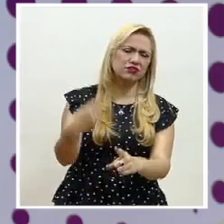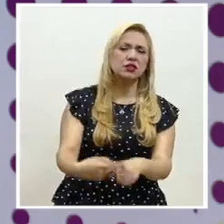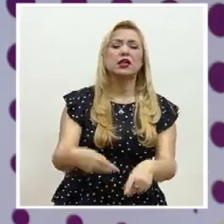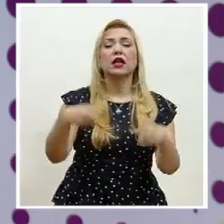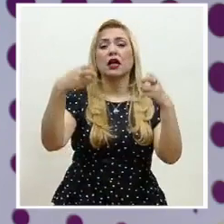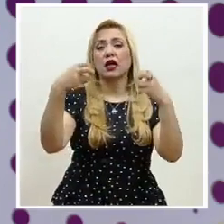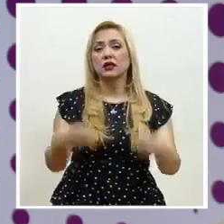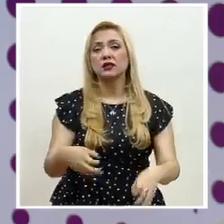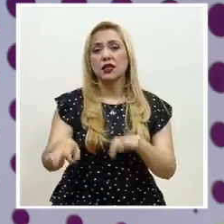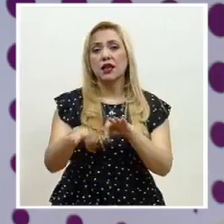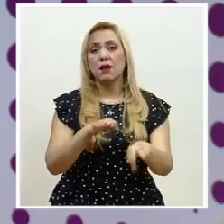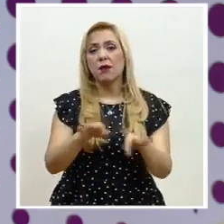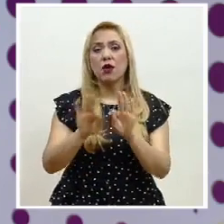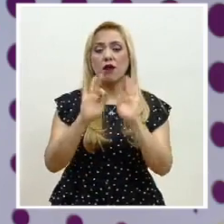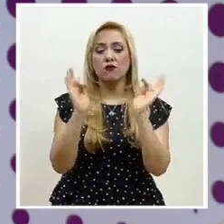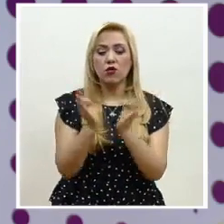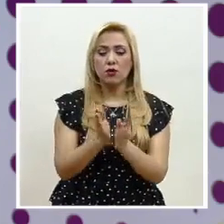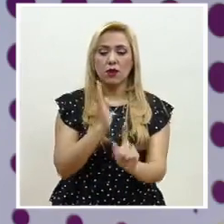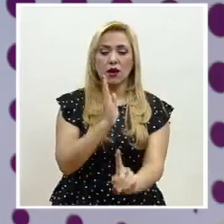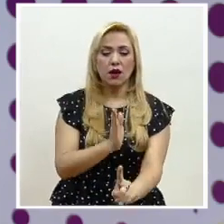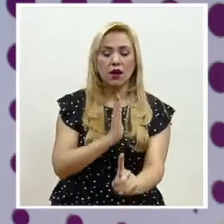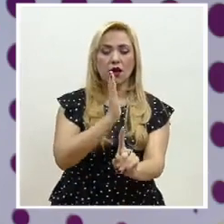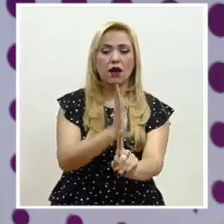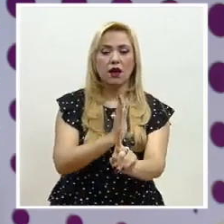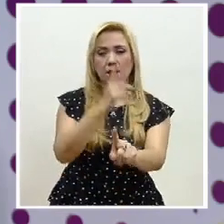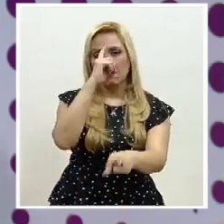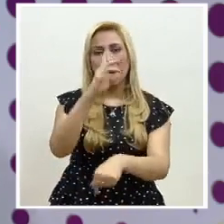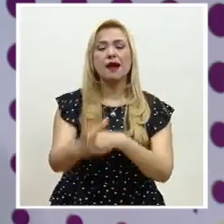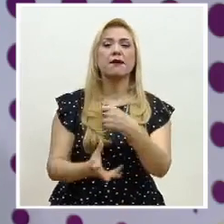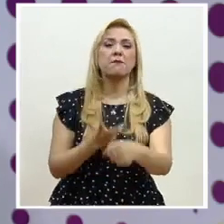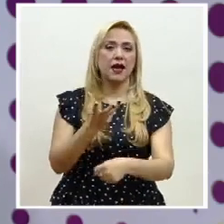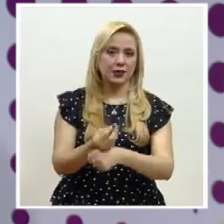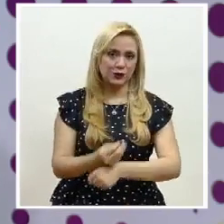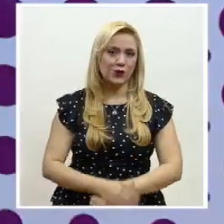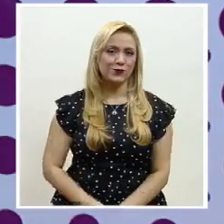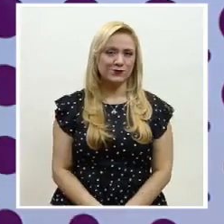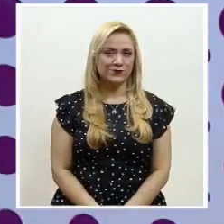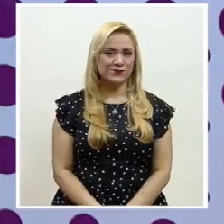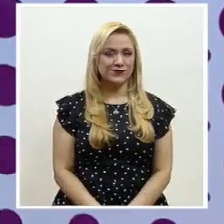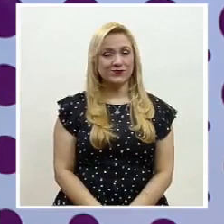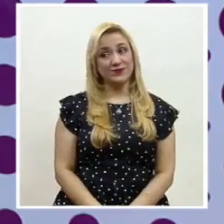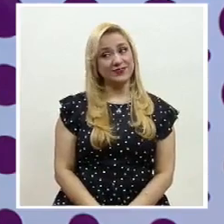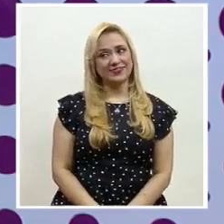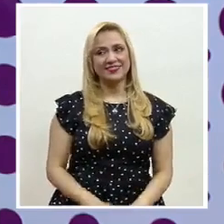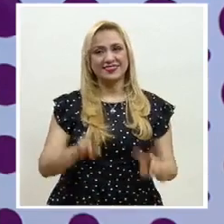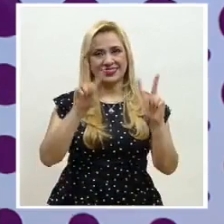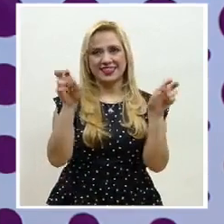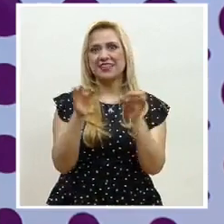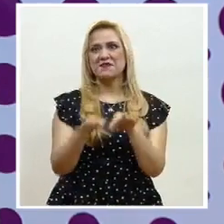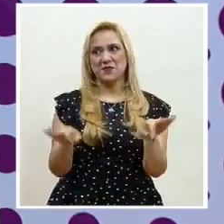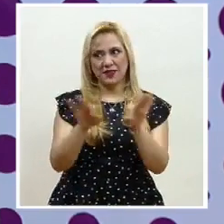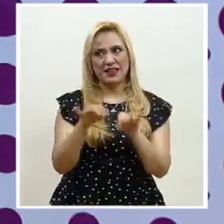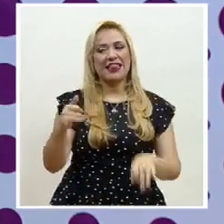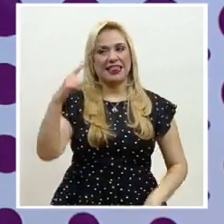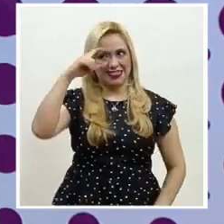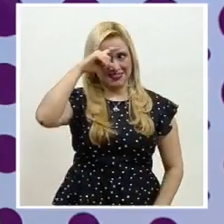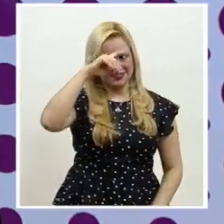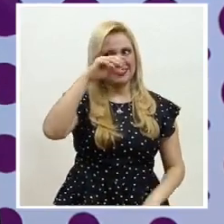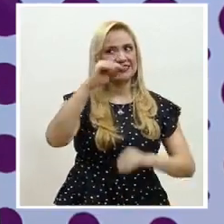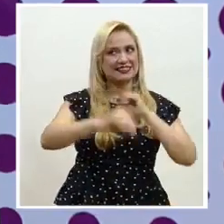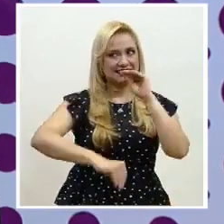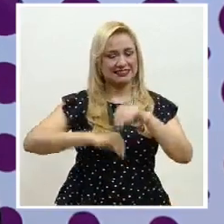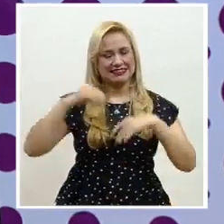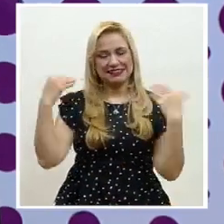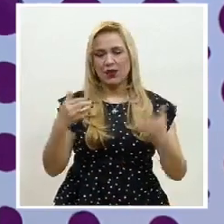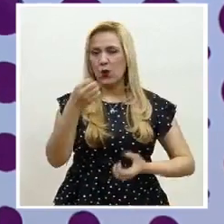jurisprudencial también enfocada a esto, a Claro. reparación. Pues, sin duda un tema importantísimo y un reto, ¿no? Por el diseño propio del